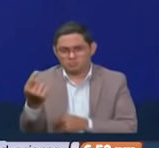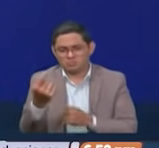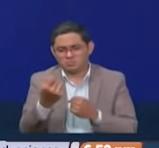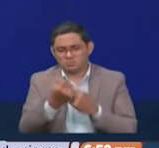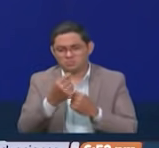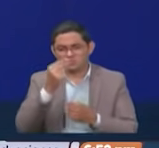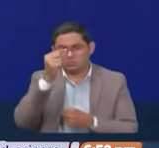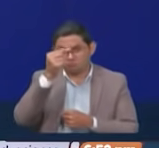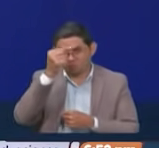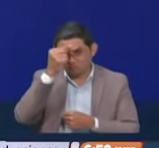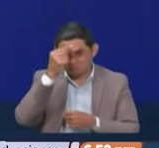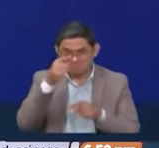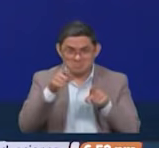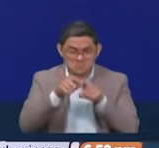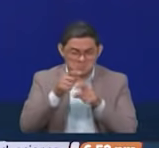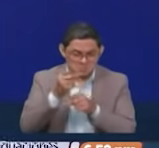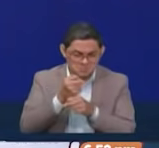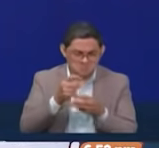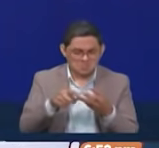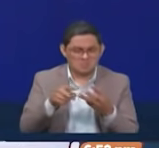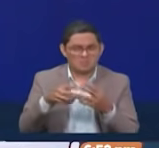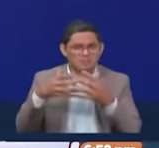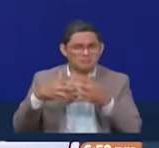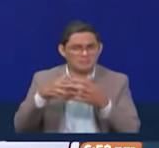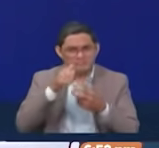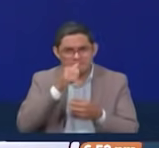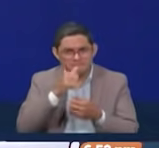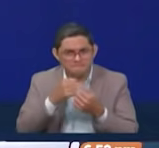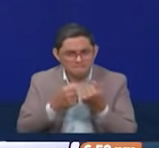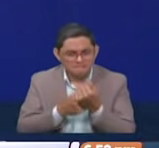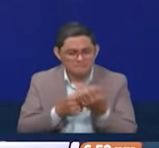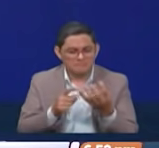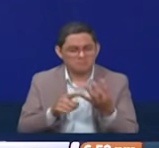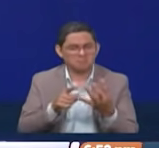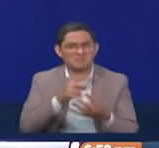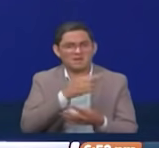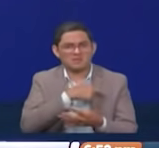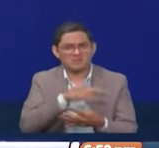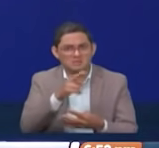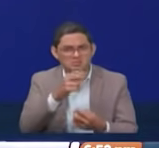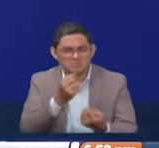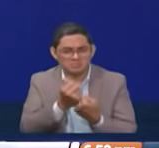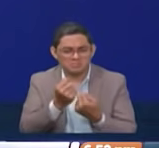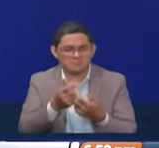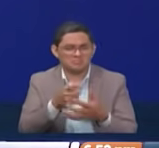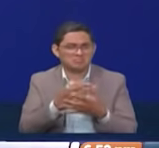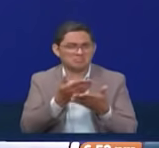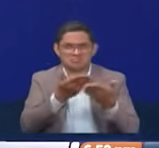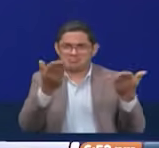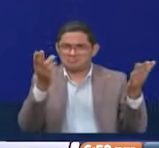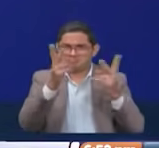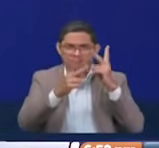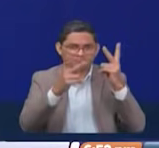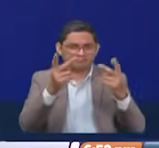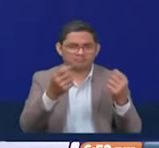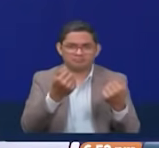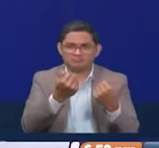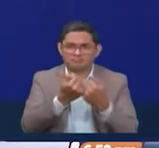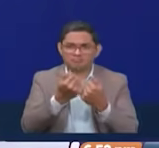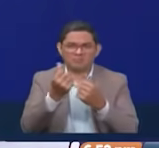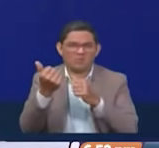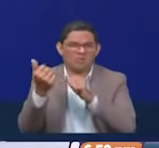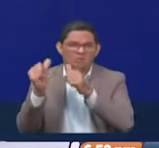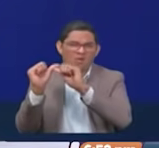gobierno nacional a la empresa privada a las comunidades de fe y a la población en general y otras